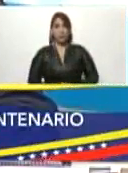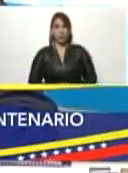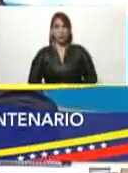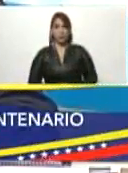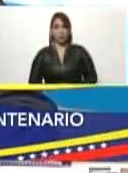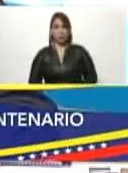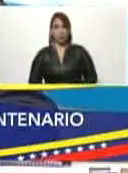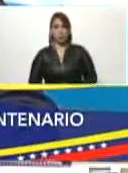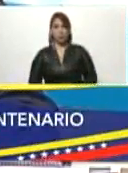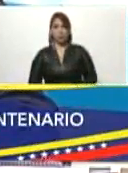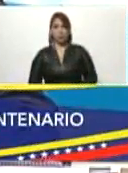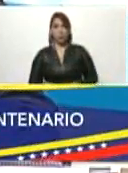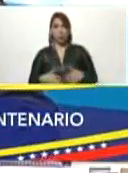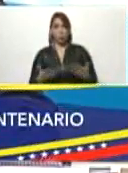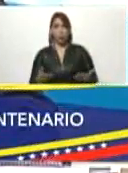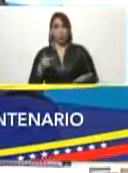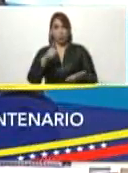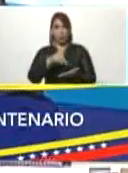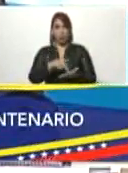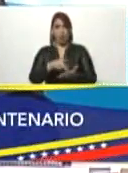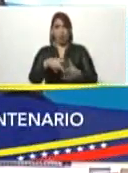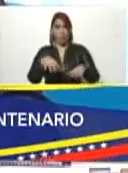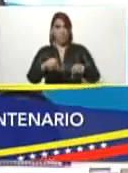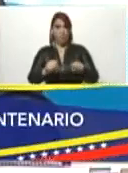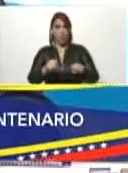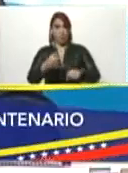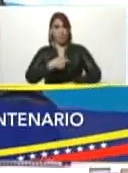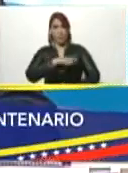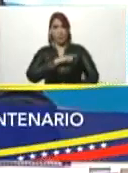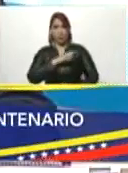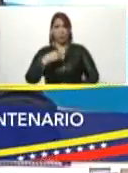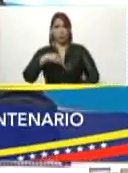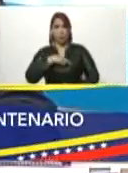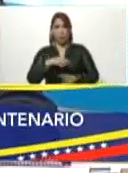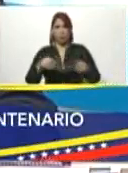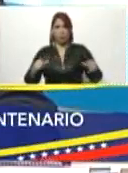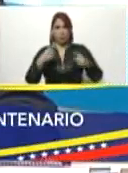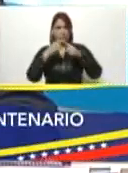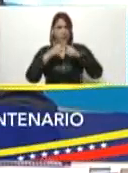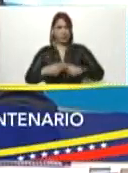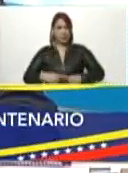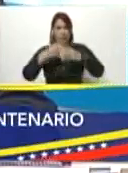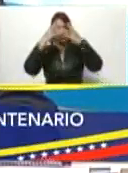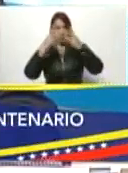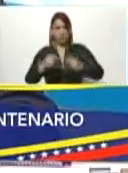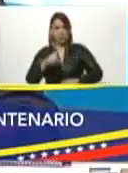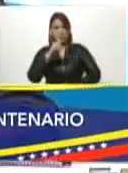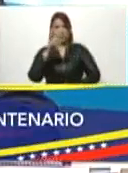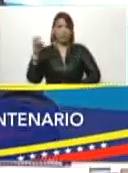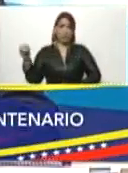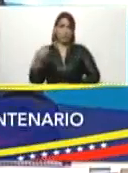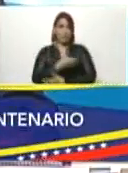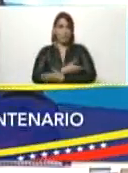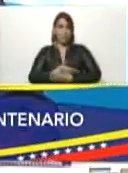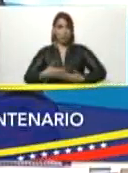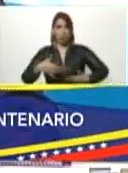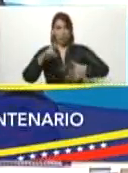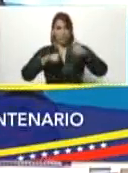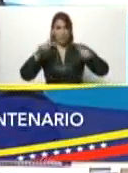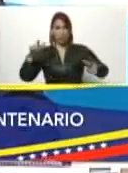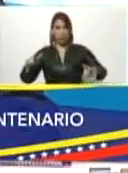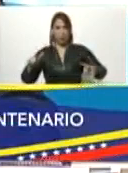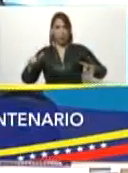llegaron el imperio español a nuestras tierras, se calcula unos 100 millones de habitantes de los